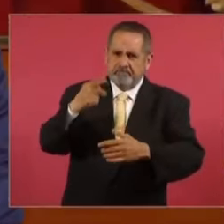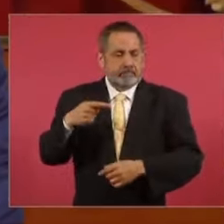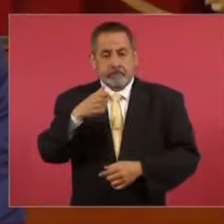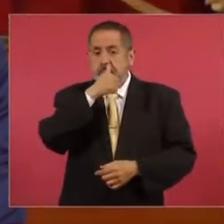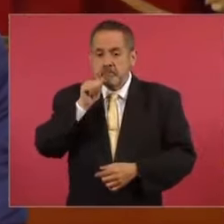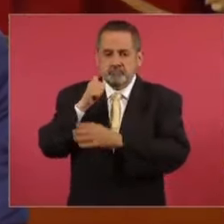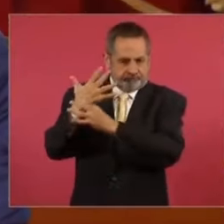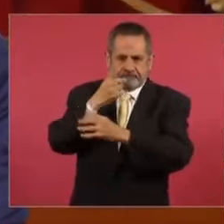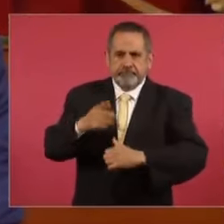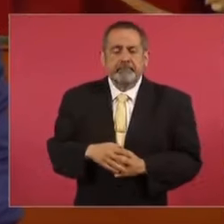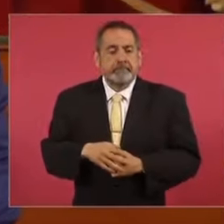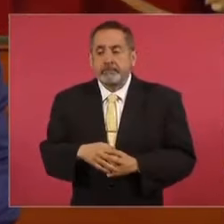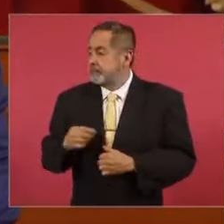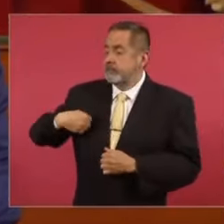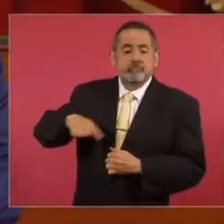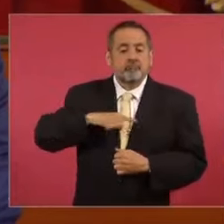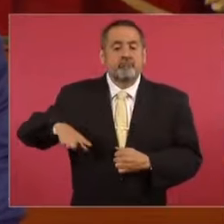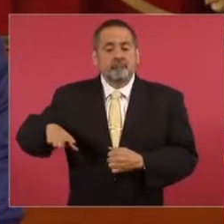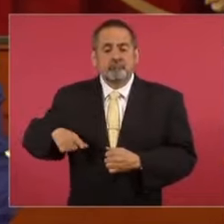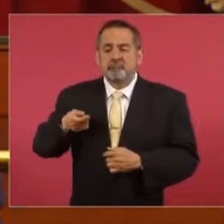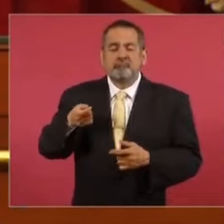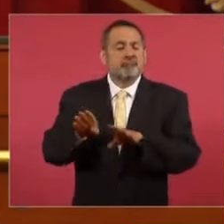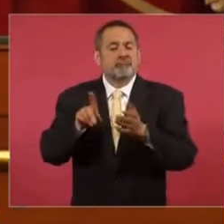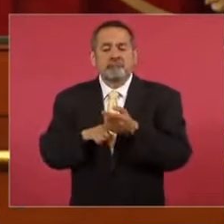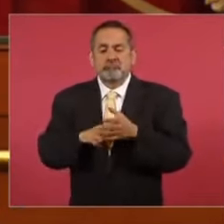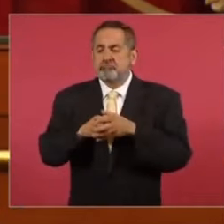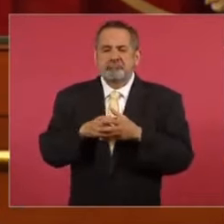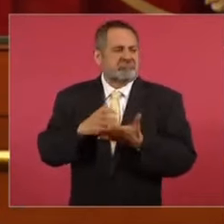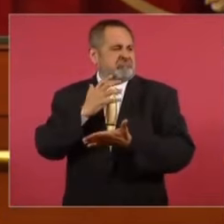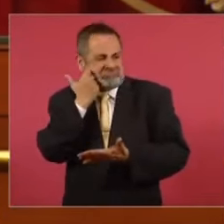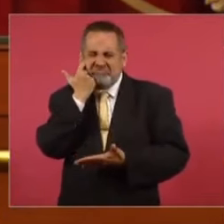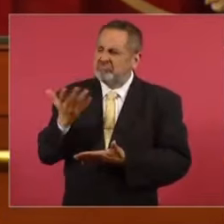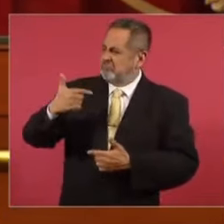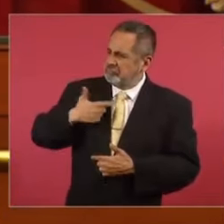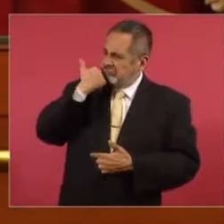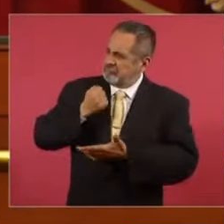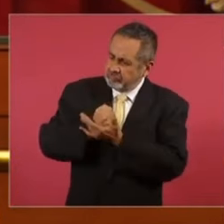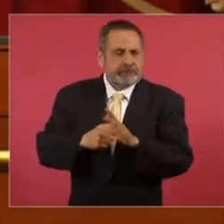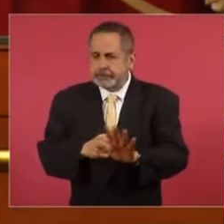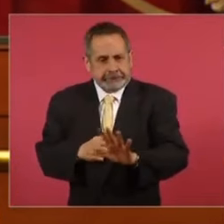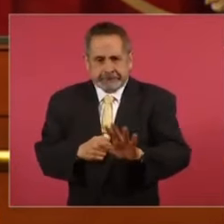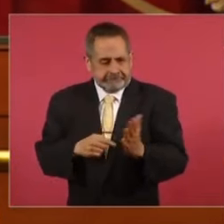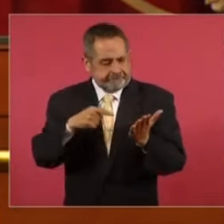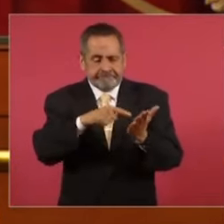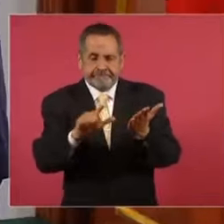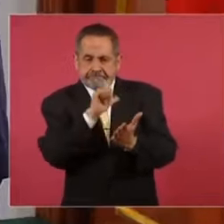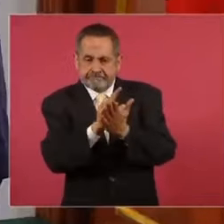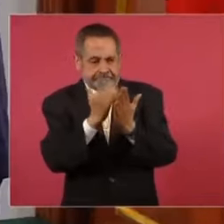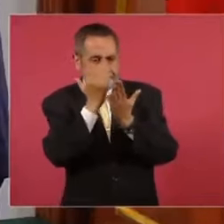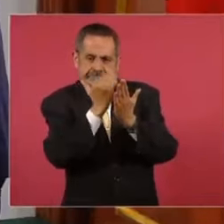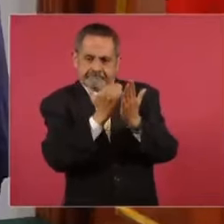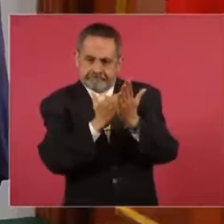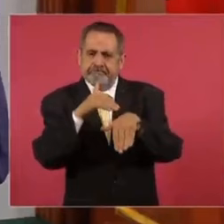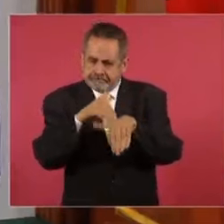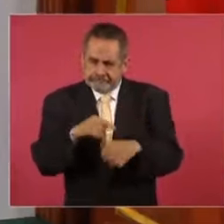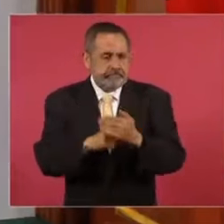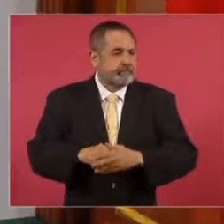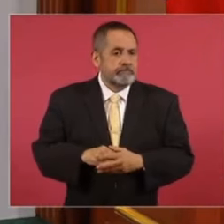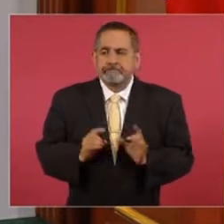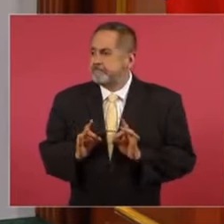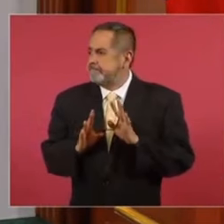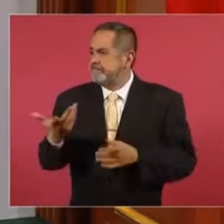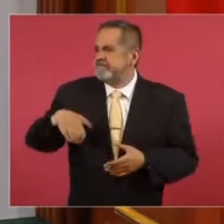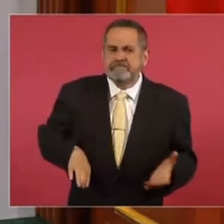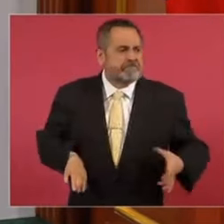Decía, no se puede gobernar a base de impulsos de una voluntad caprichosa, sino con sujeción a las leyes. No se pueden improvisar